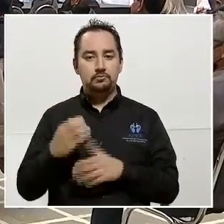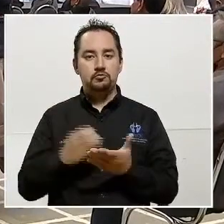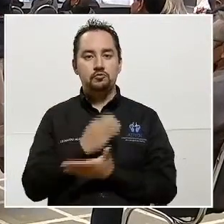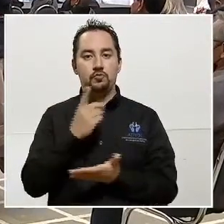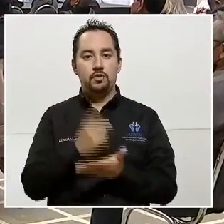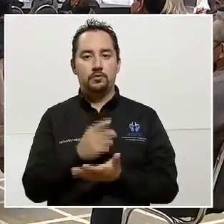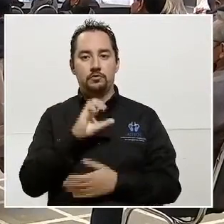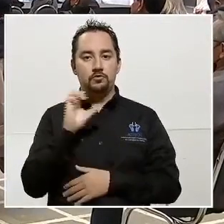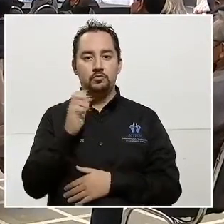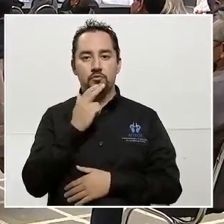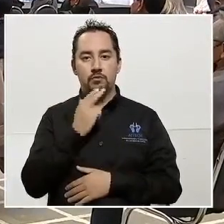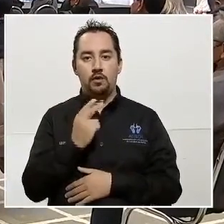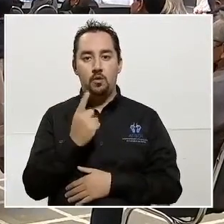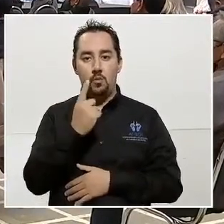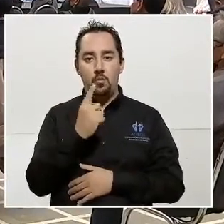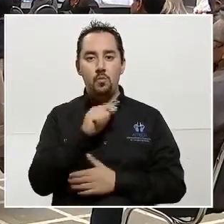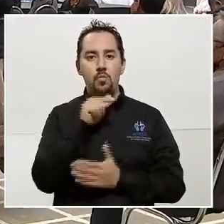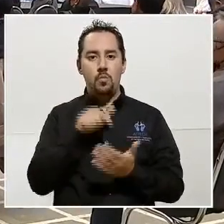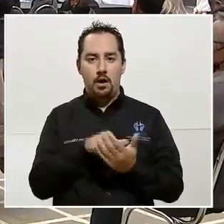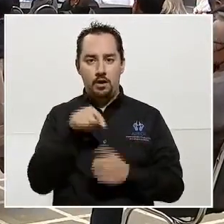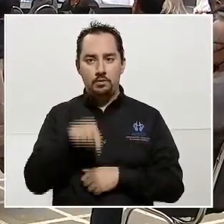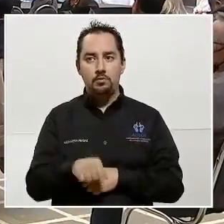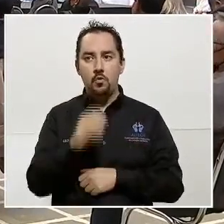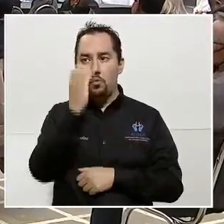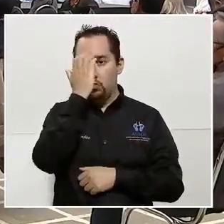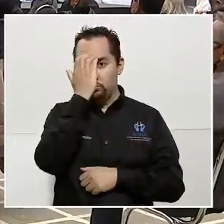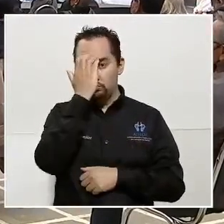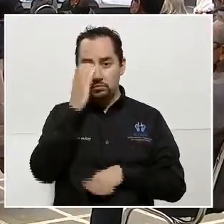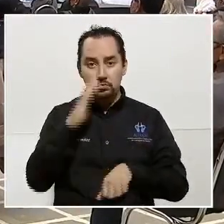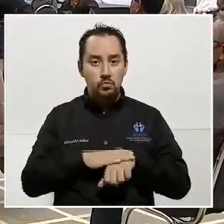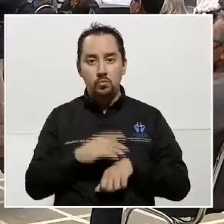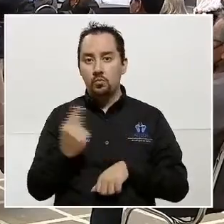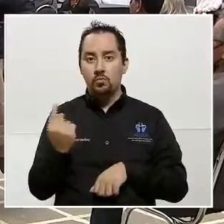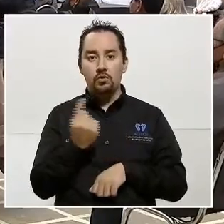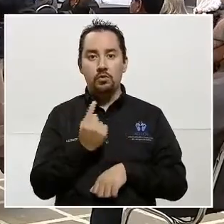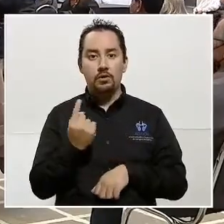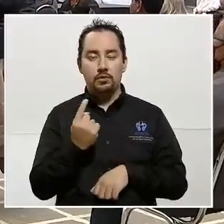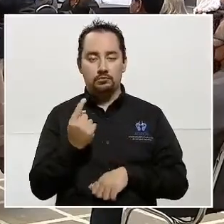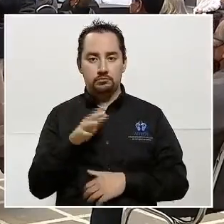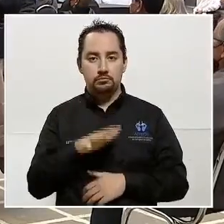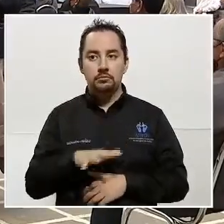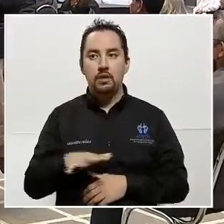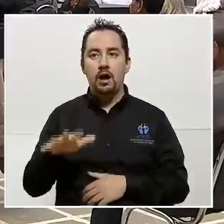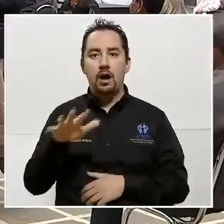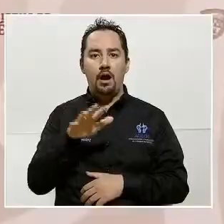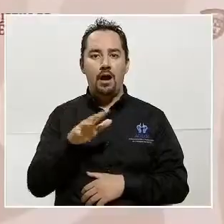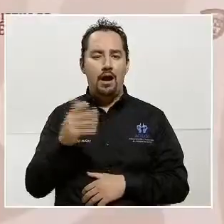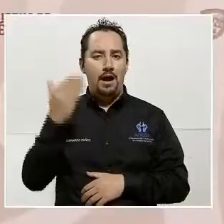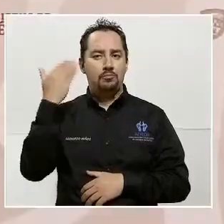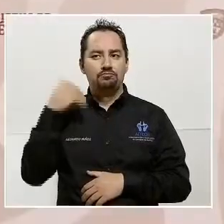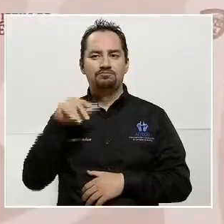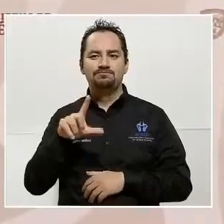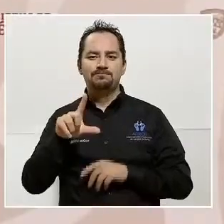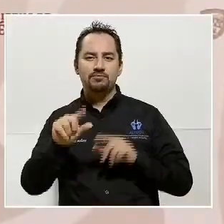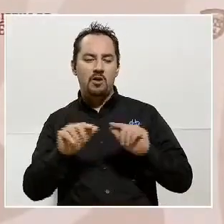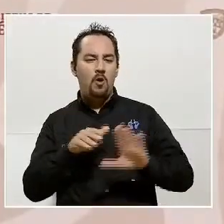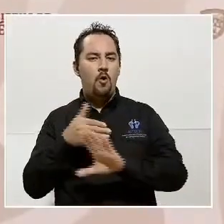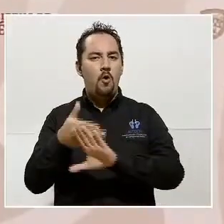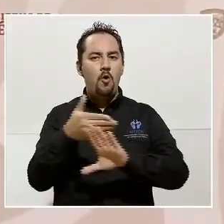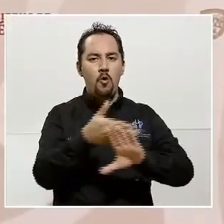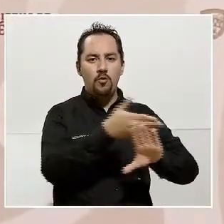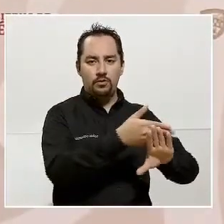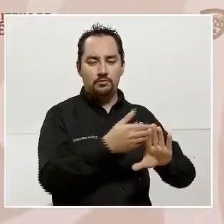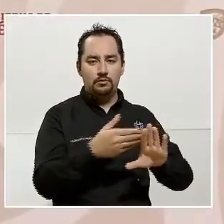un lugar que conocemos porque las articulaciones represivas contra